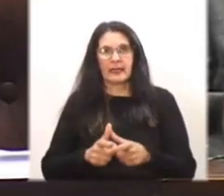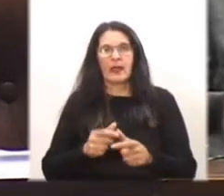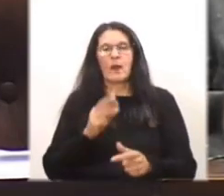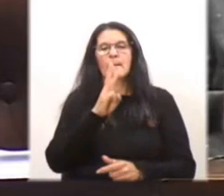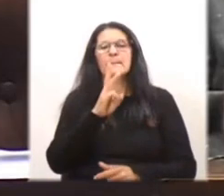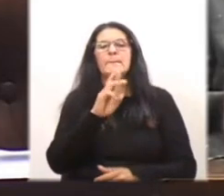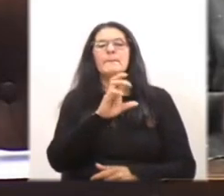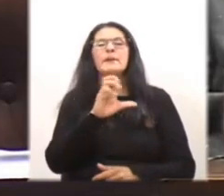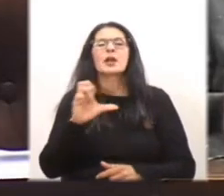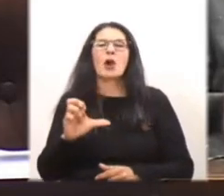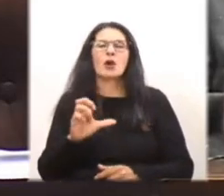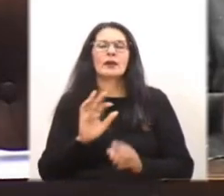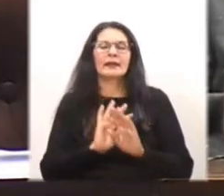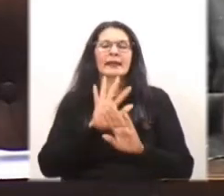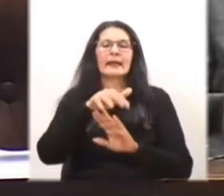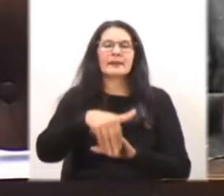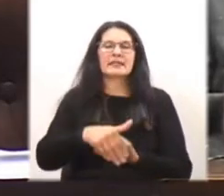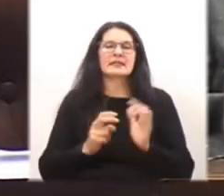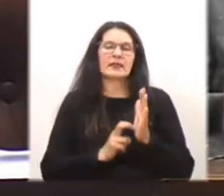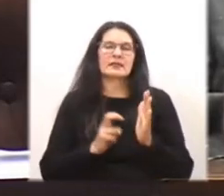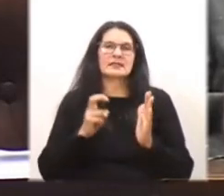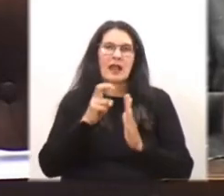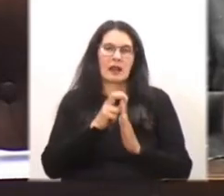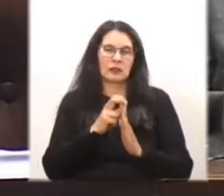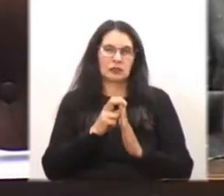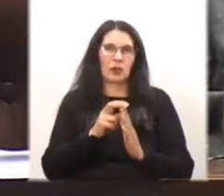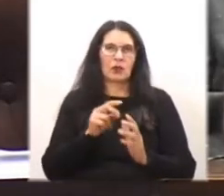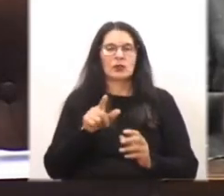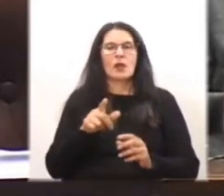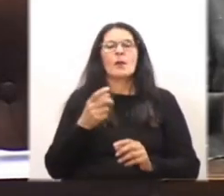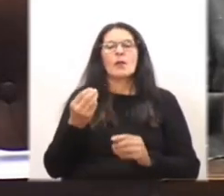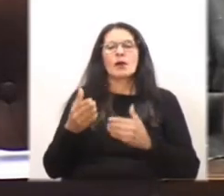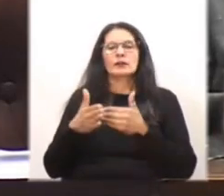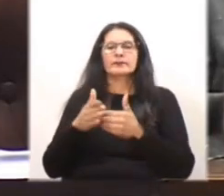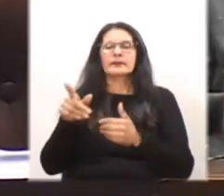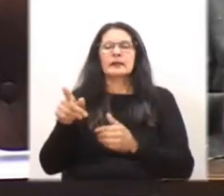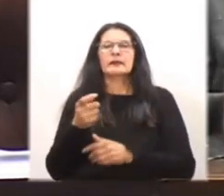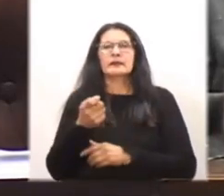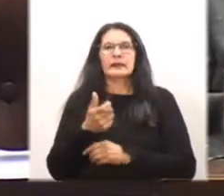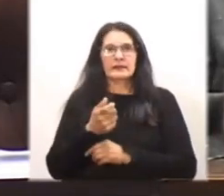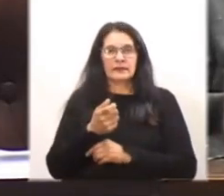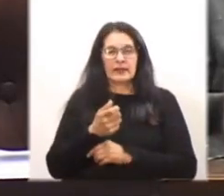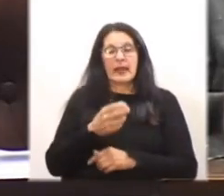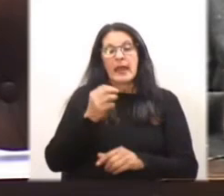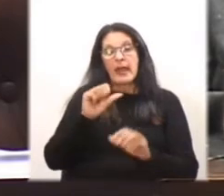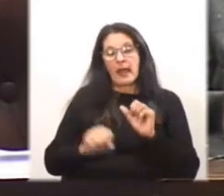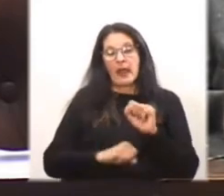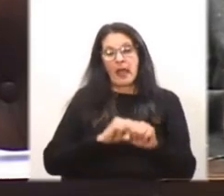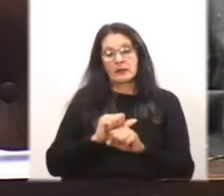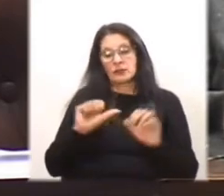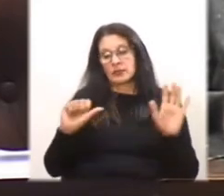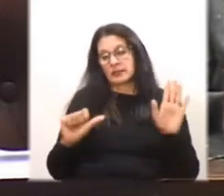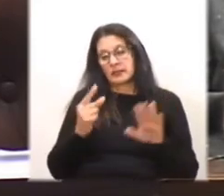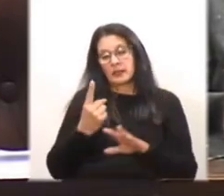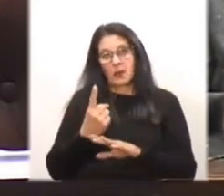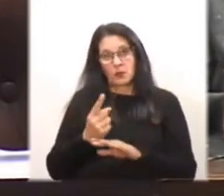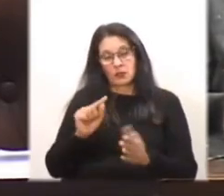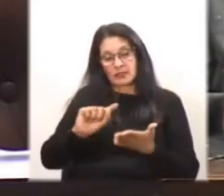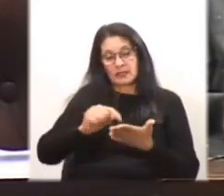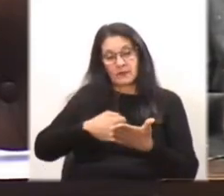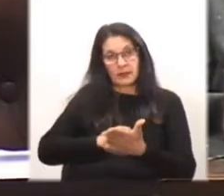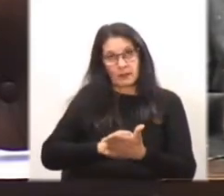Salto Grande, impulsado por las comunidades ribereñas. En el año 61 se firmó el Tratado